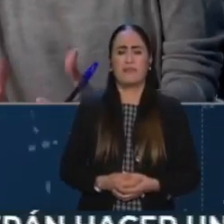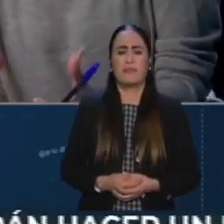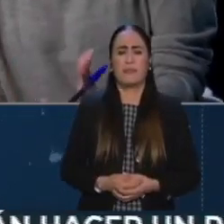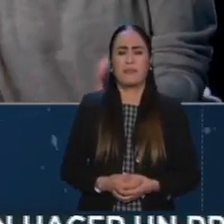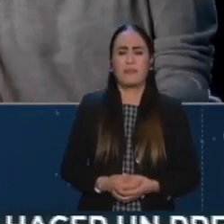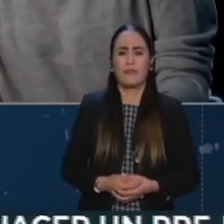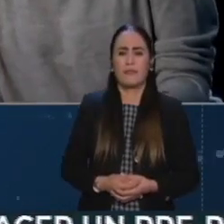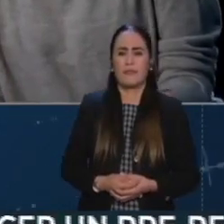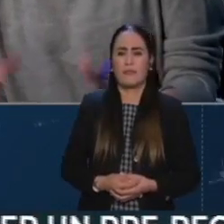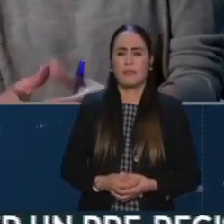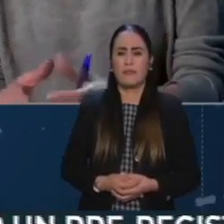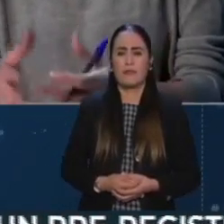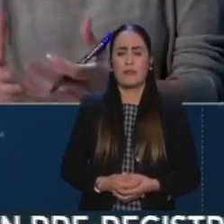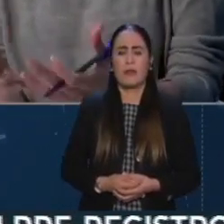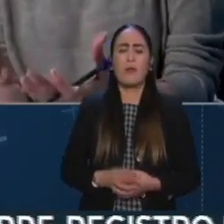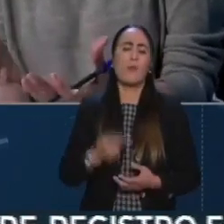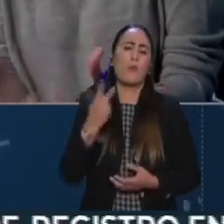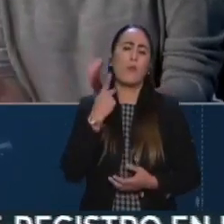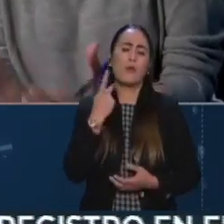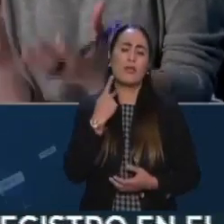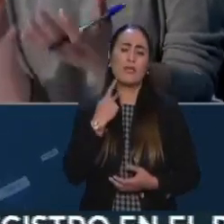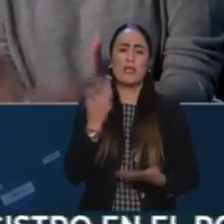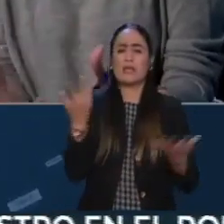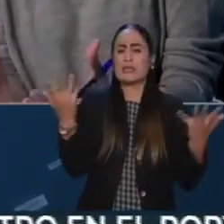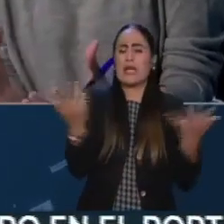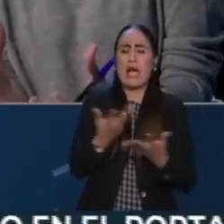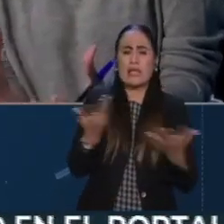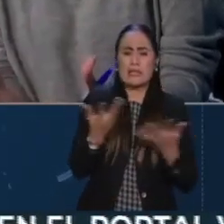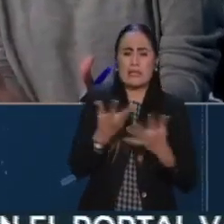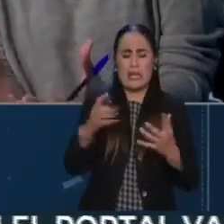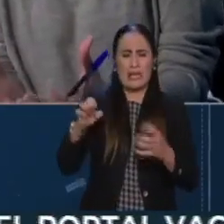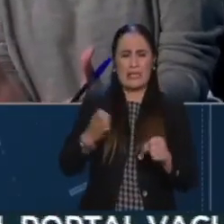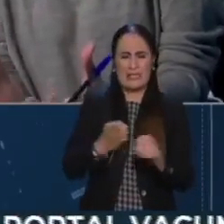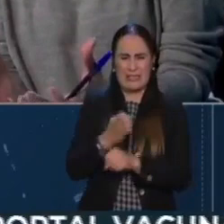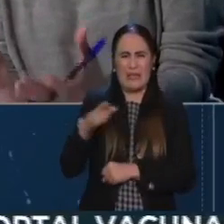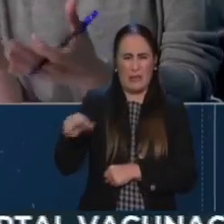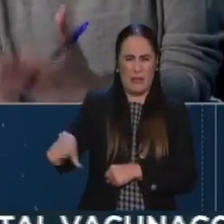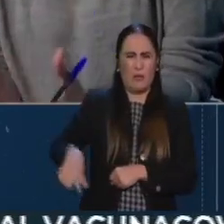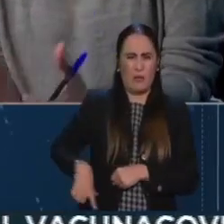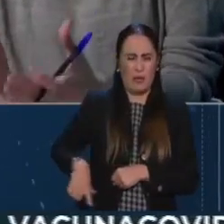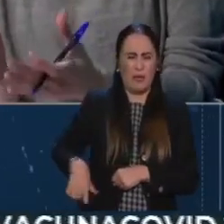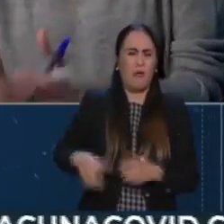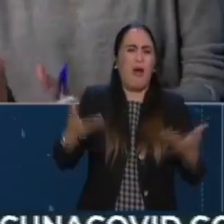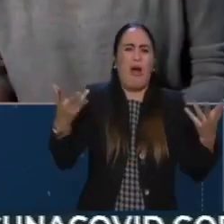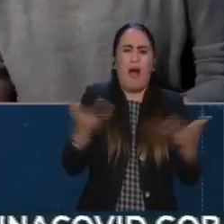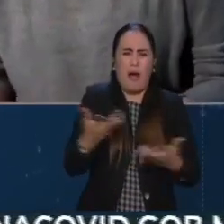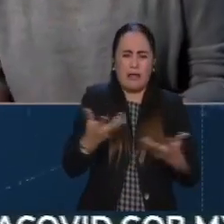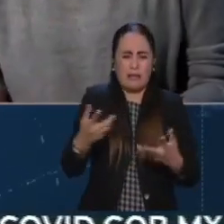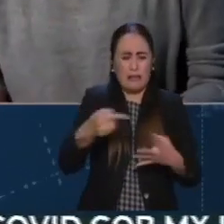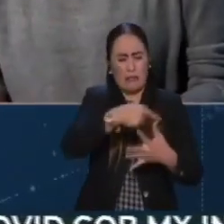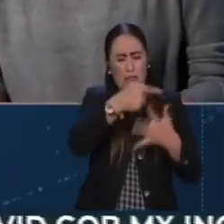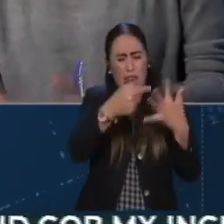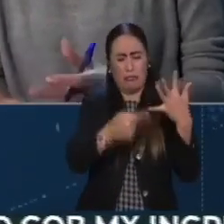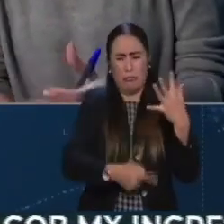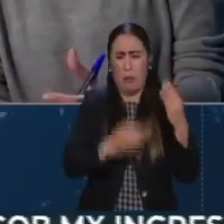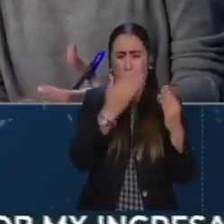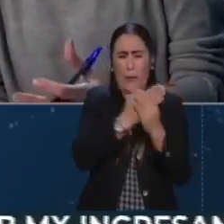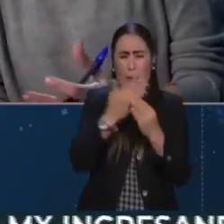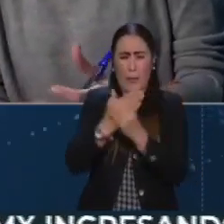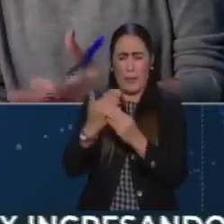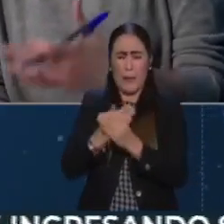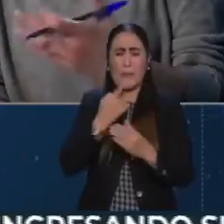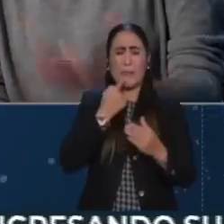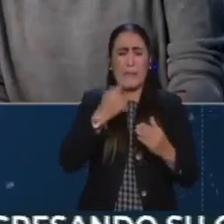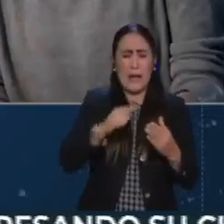respuesta o cuáles han sido las políticas o las acciones en concreto que se han tomado frente a un montón de casos que vemos que se